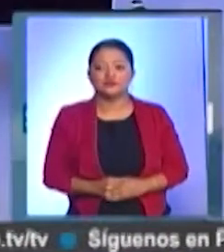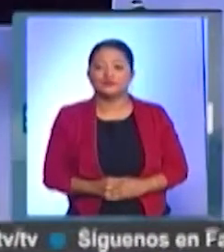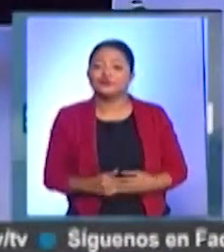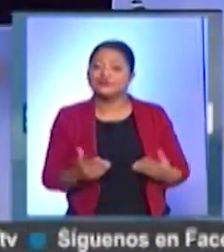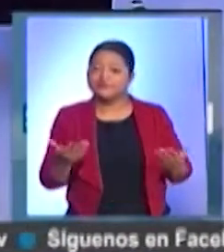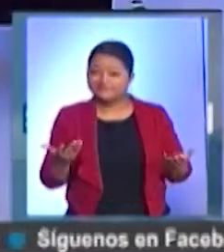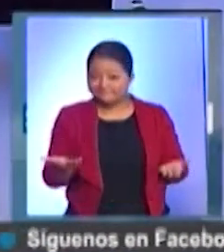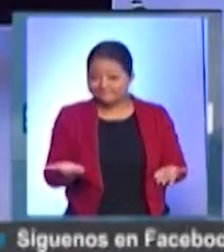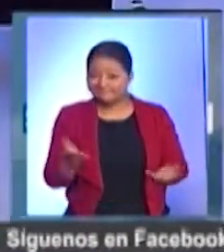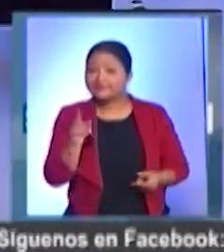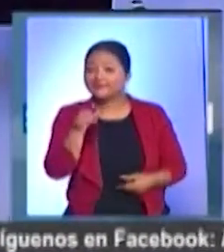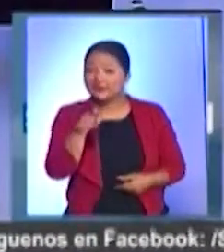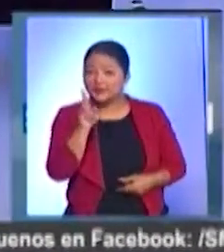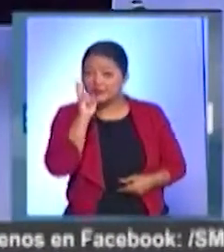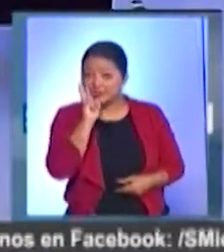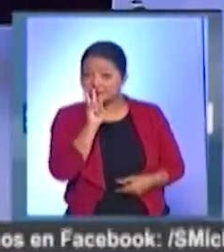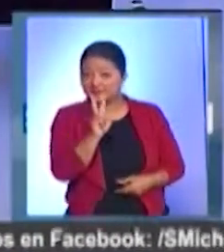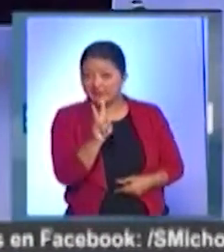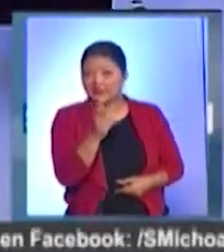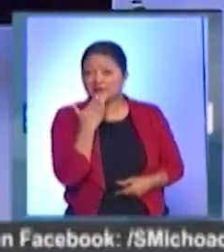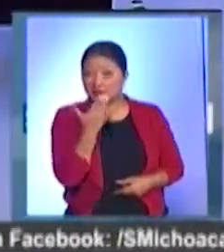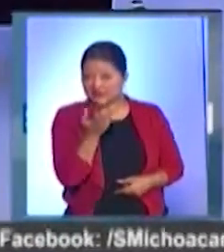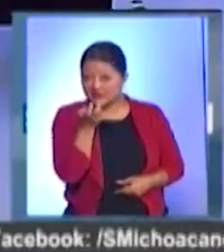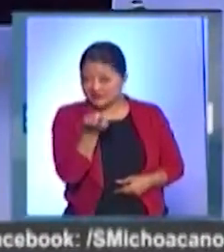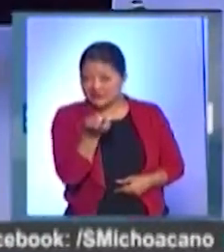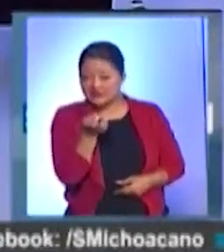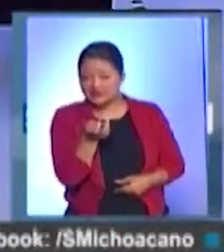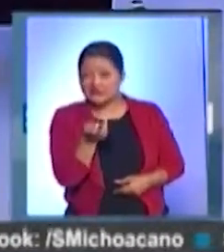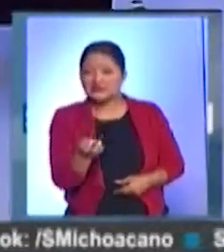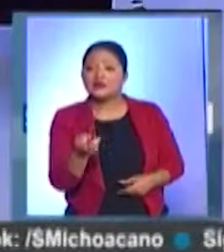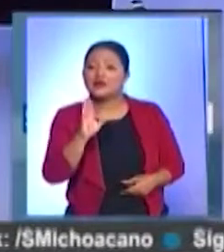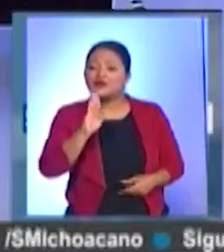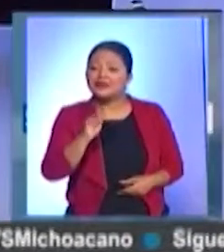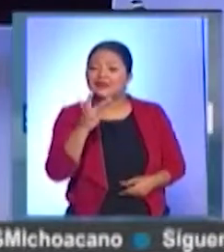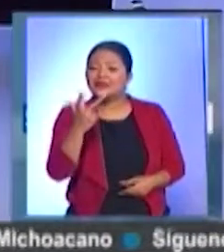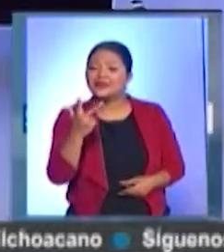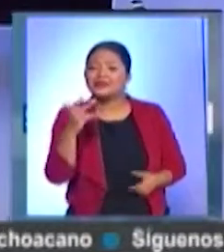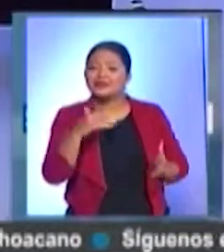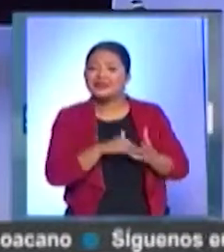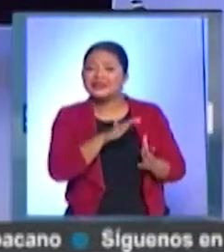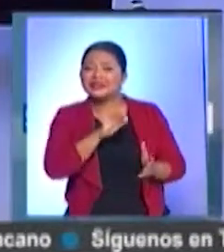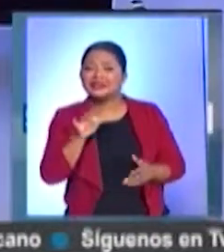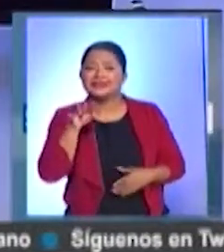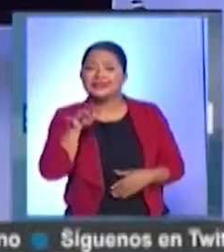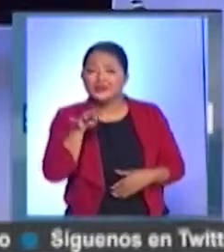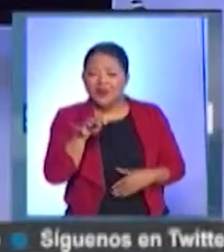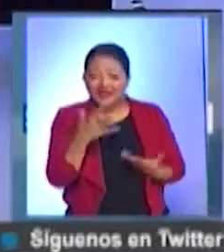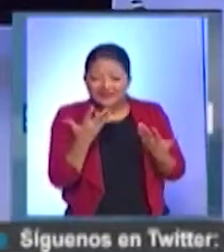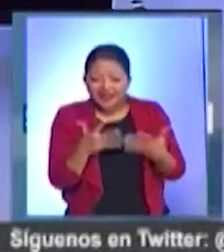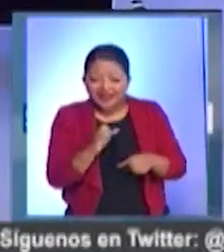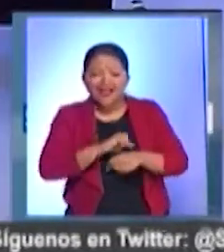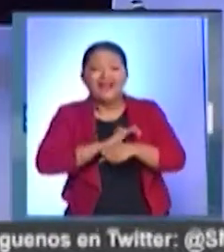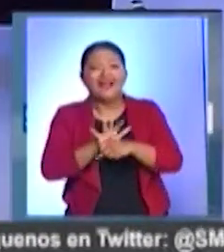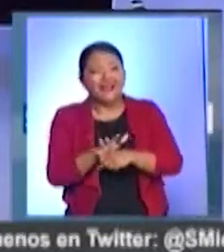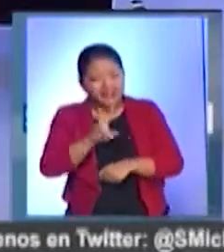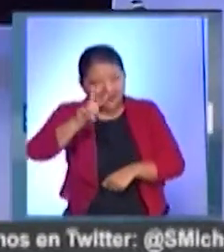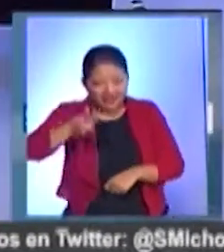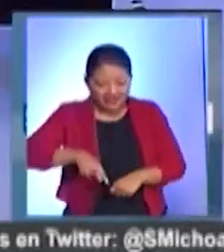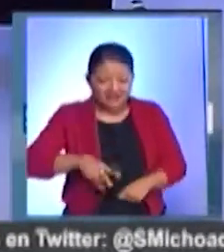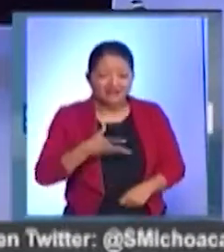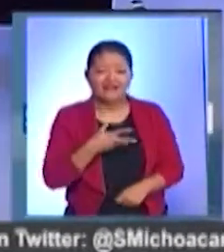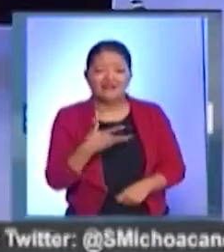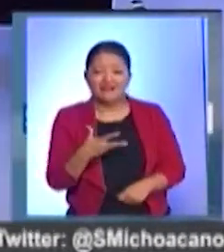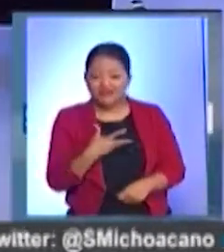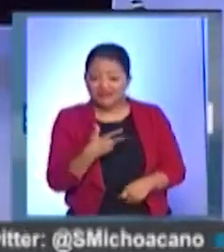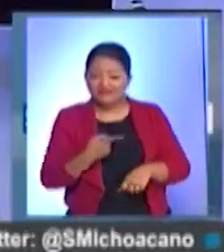y es que escuche bien desde que inició la pandemia van 98 mil 519 casos confirmados de esta enfermedad del cob